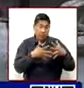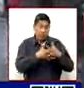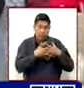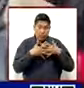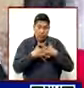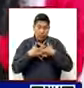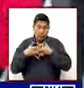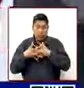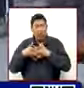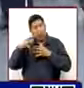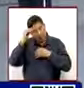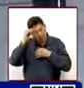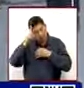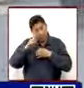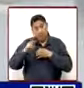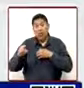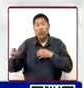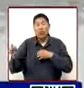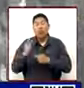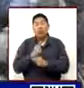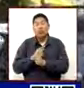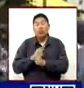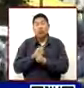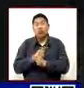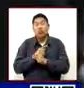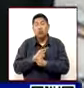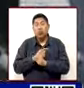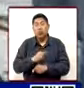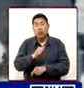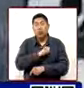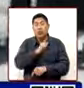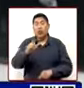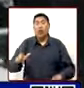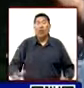Ellos son los guardias municipales.